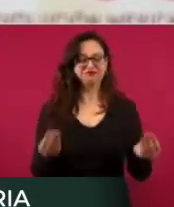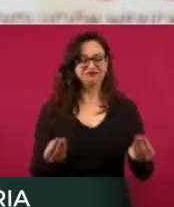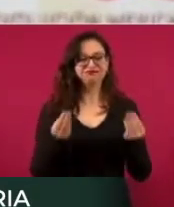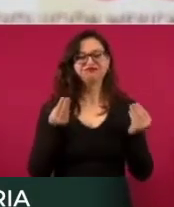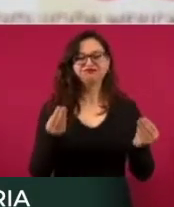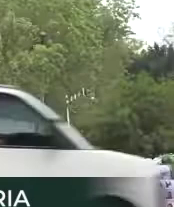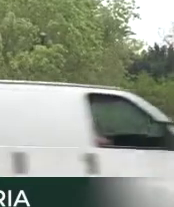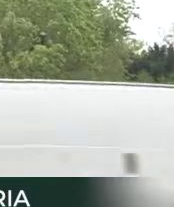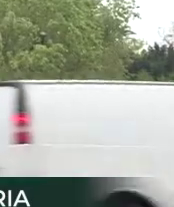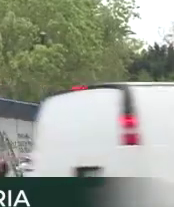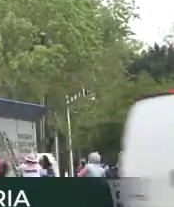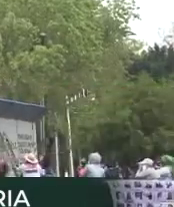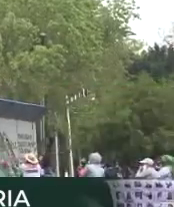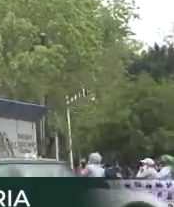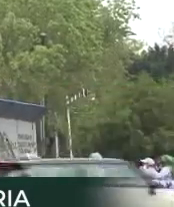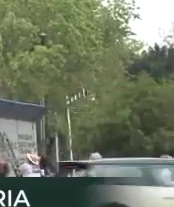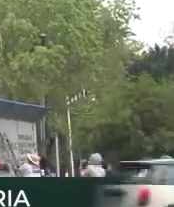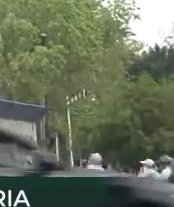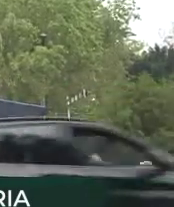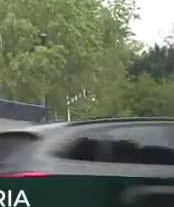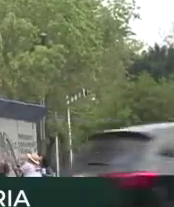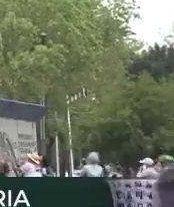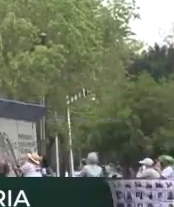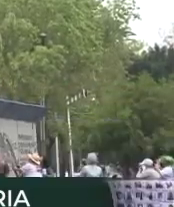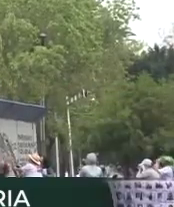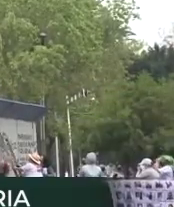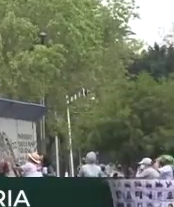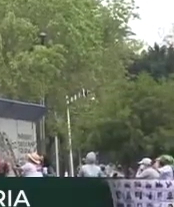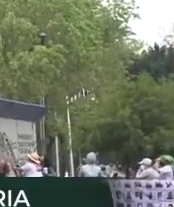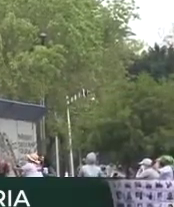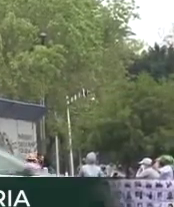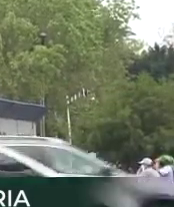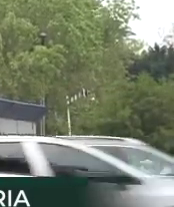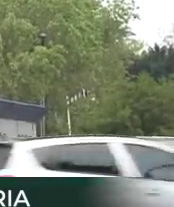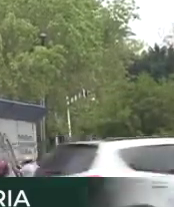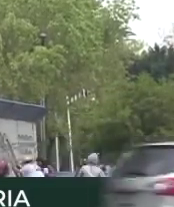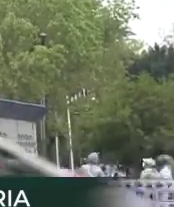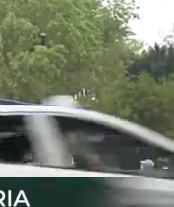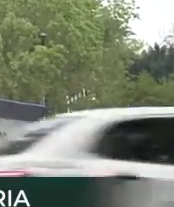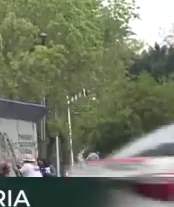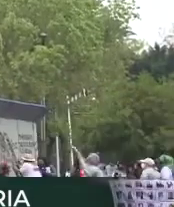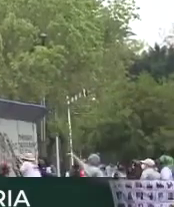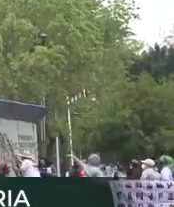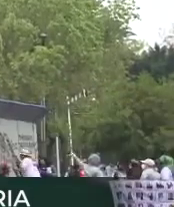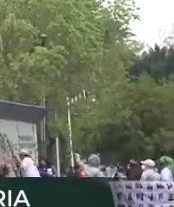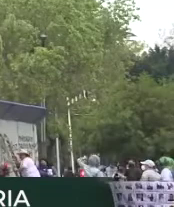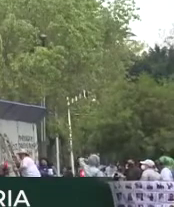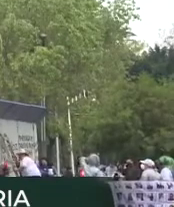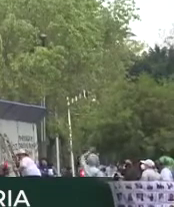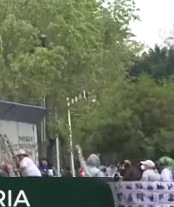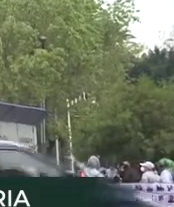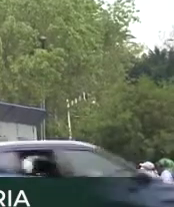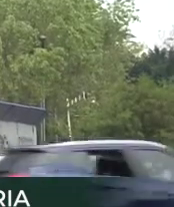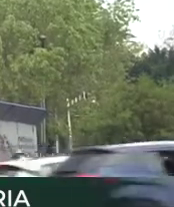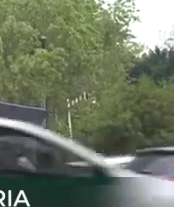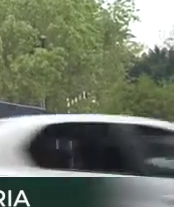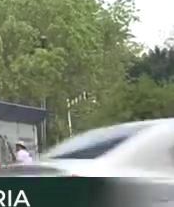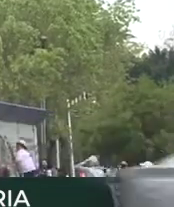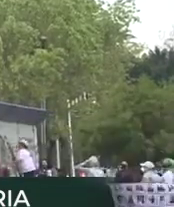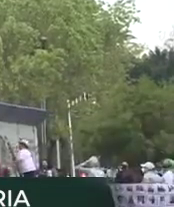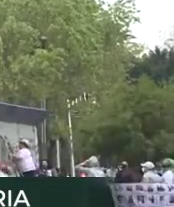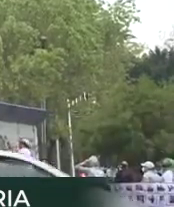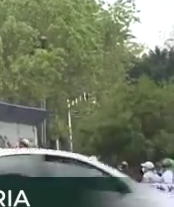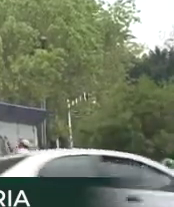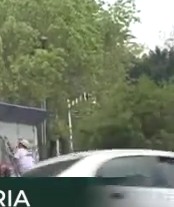de diciembre. El movimiento feminista Marea Verde México dijo que tiene programado un tendido el mismo 27 de noviembre y advirtió